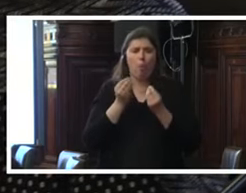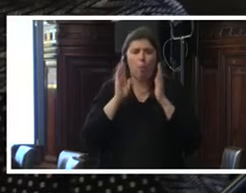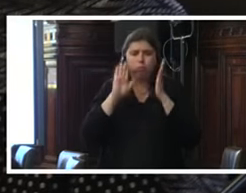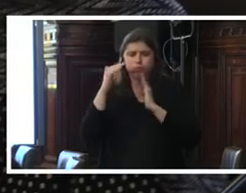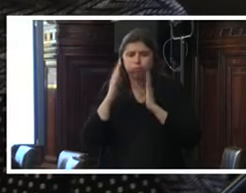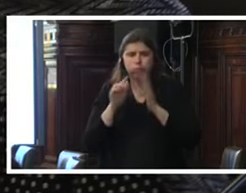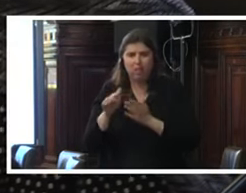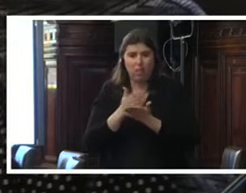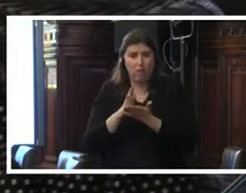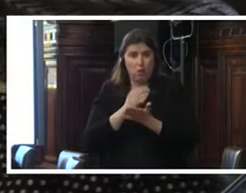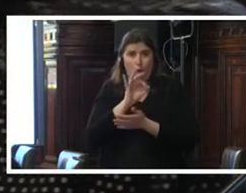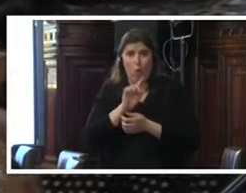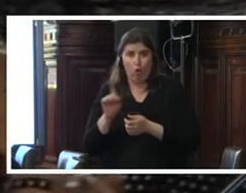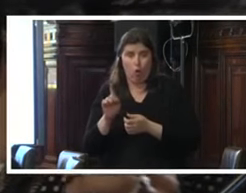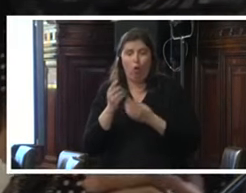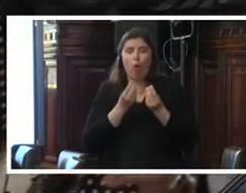sexual orientation